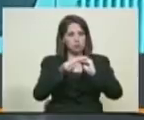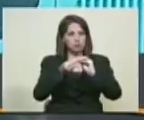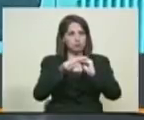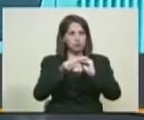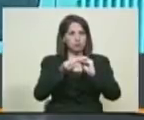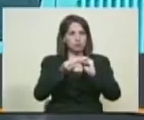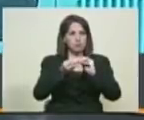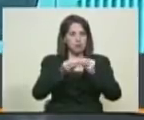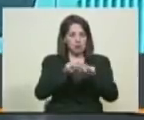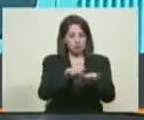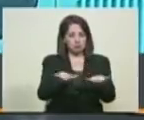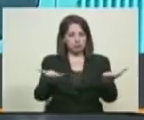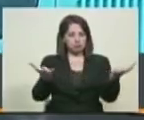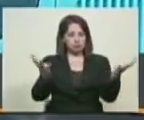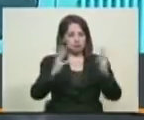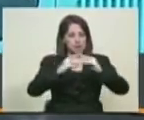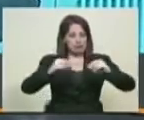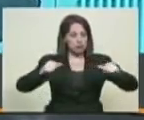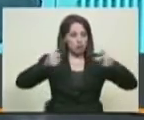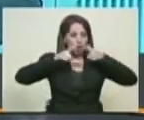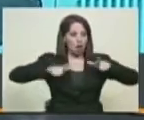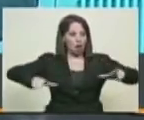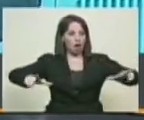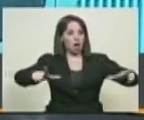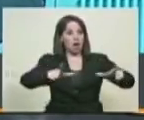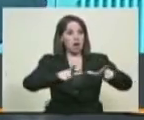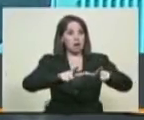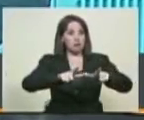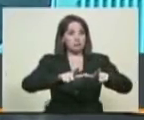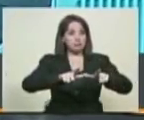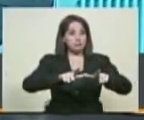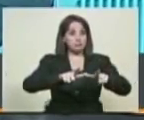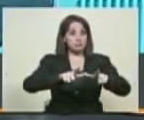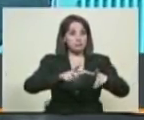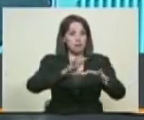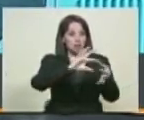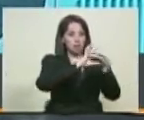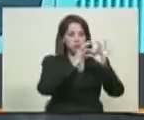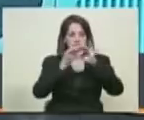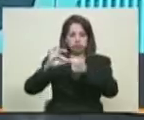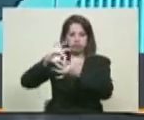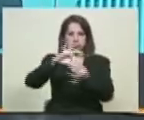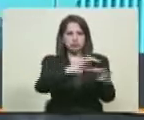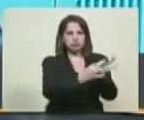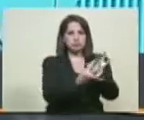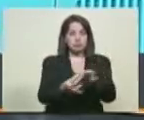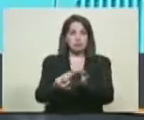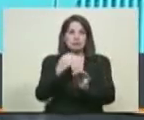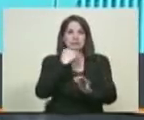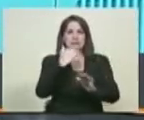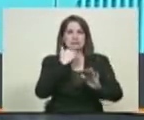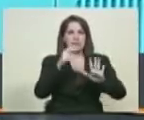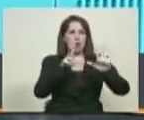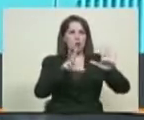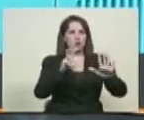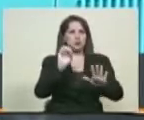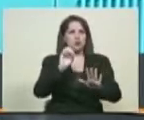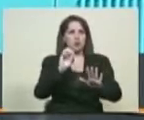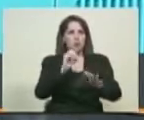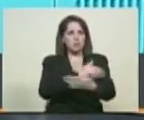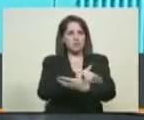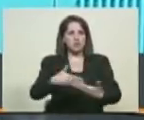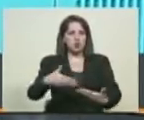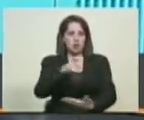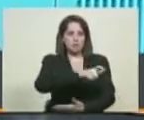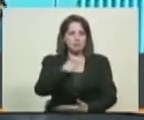un gran territorio, una gran zona donde viven casi 8 millones de habitantes.